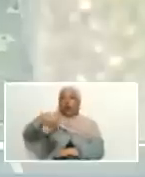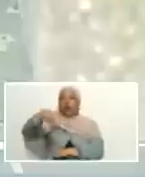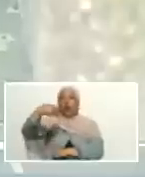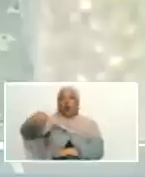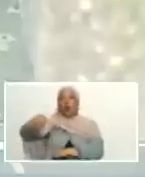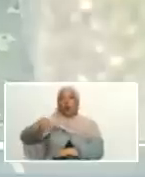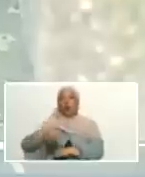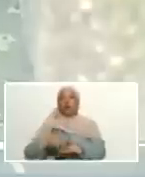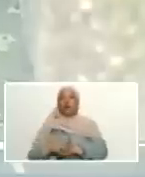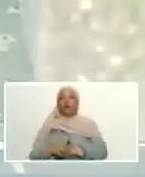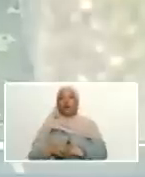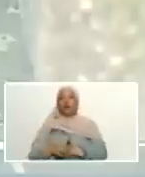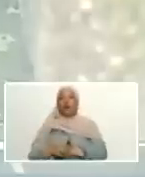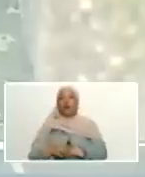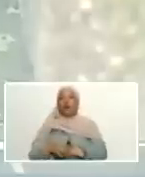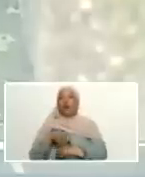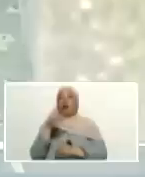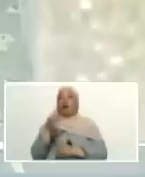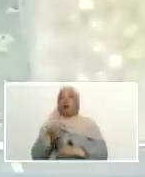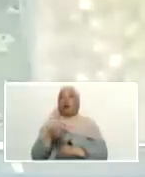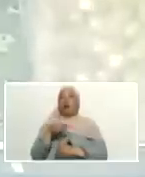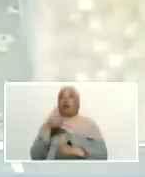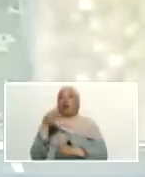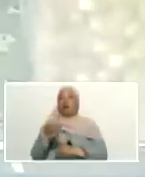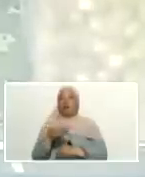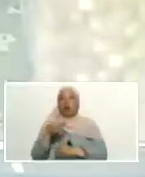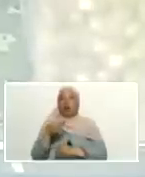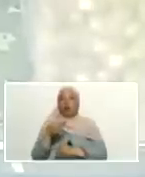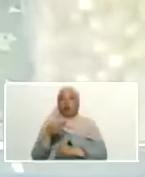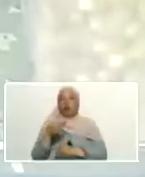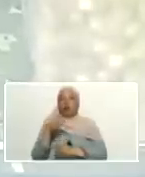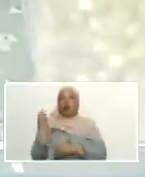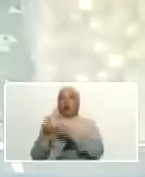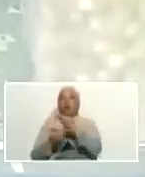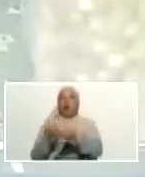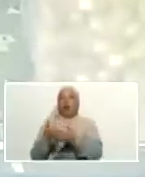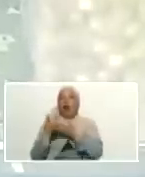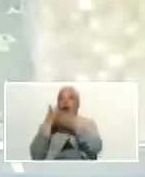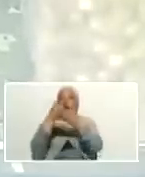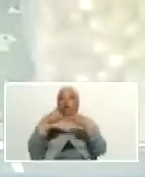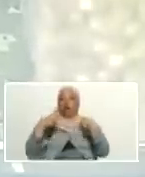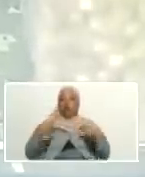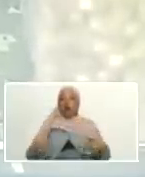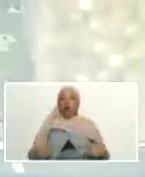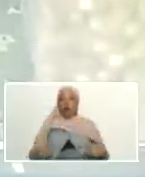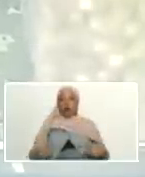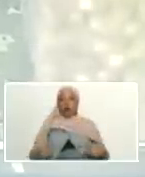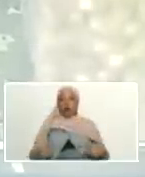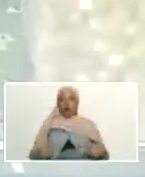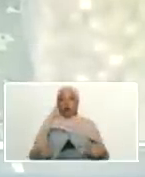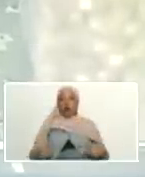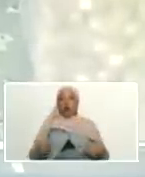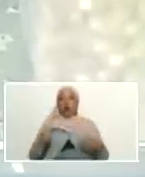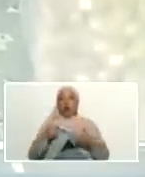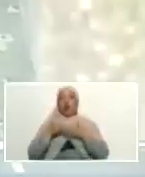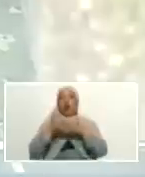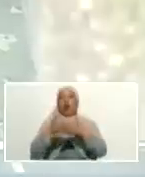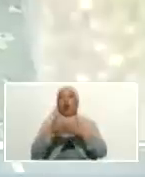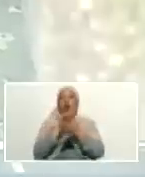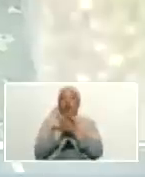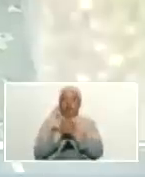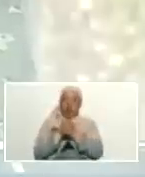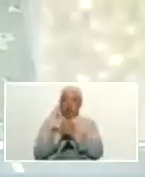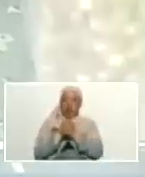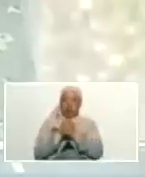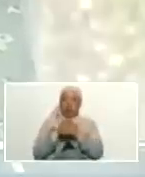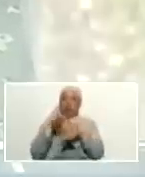estuvo, como siempre, la capacidad de ayuda humanitaria, la capacidad de solidaridad